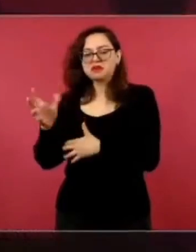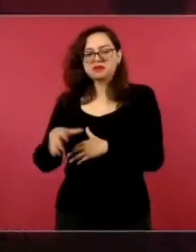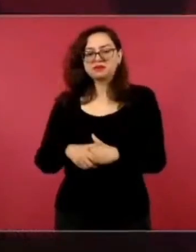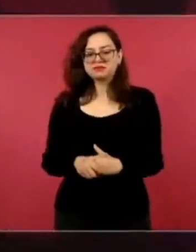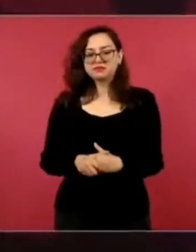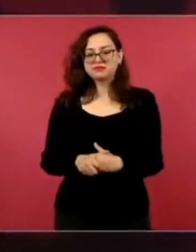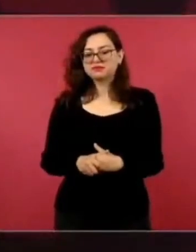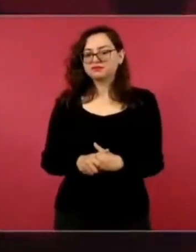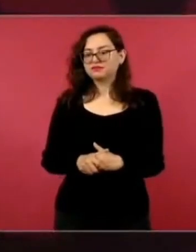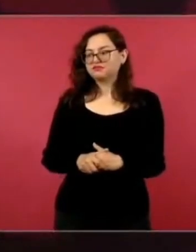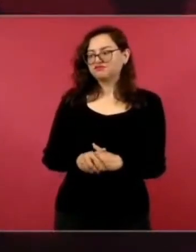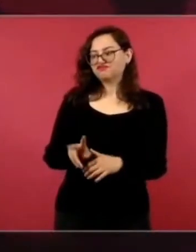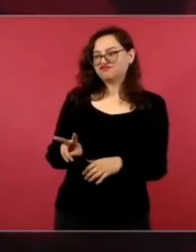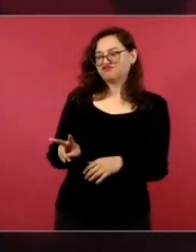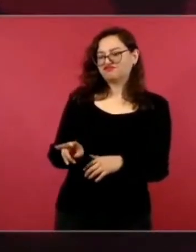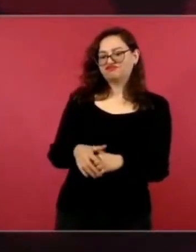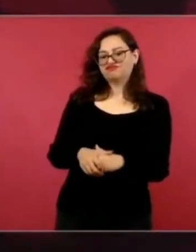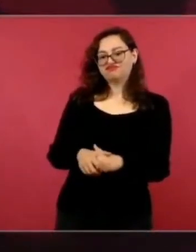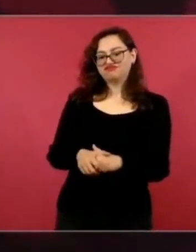No, pues